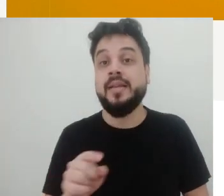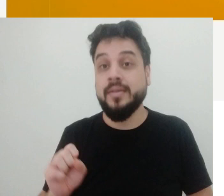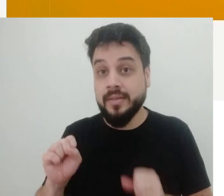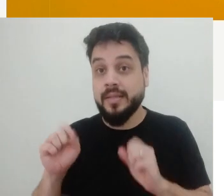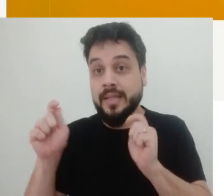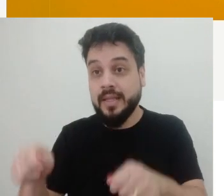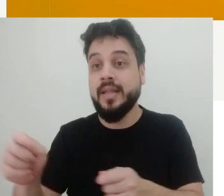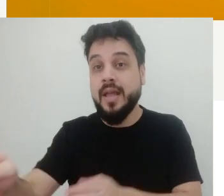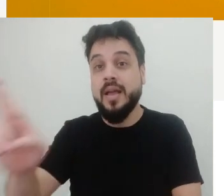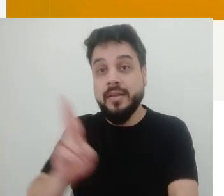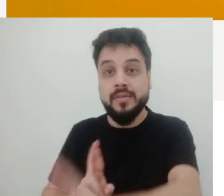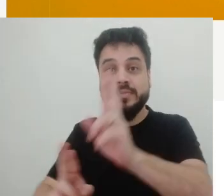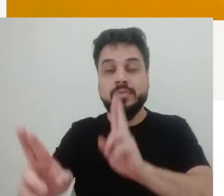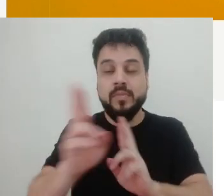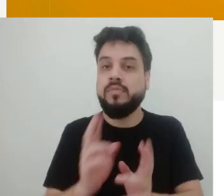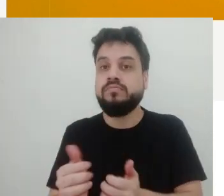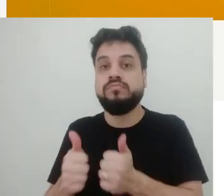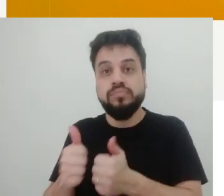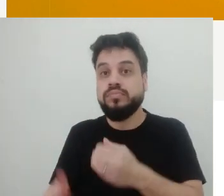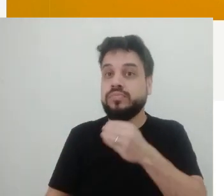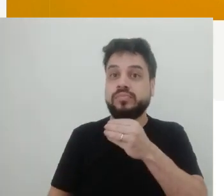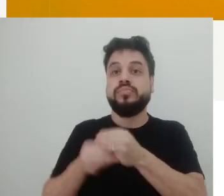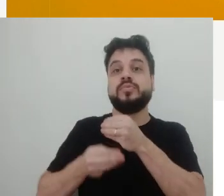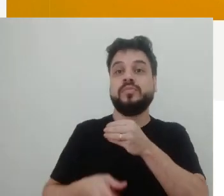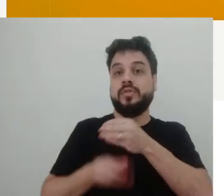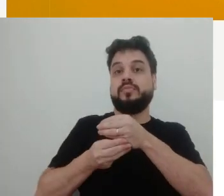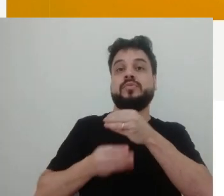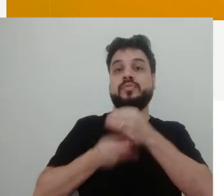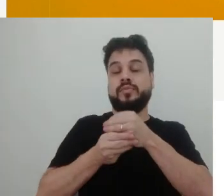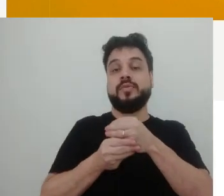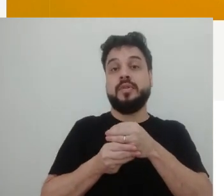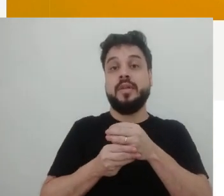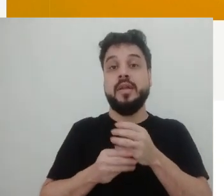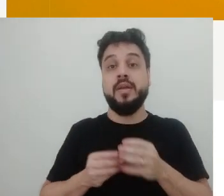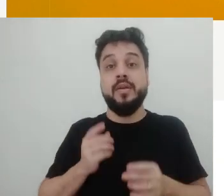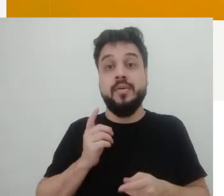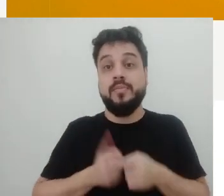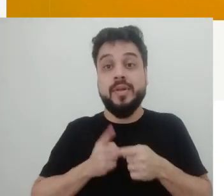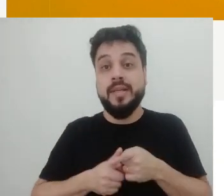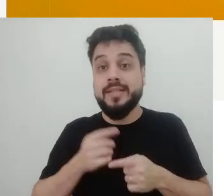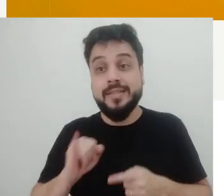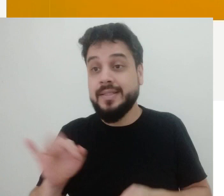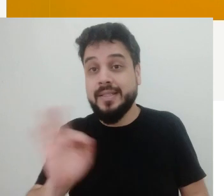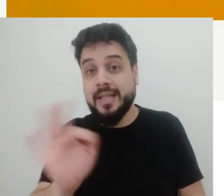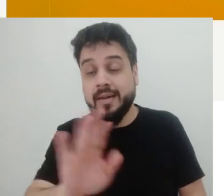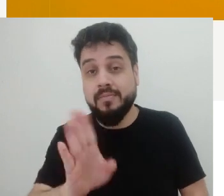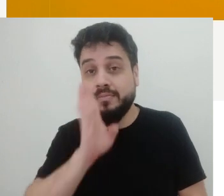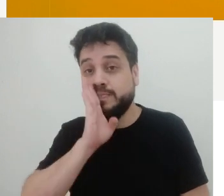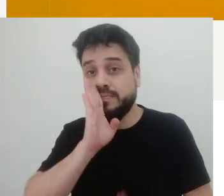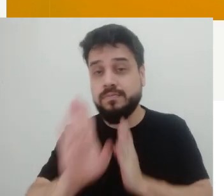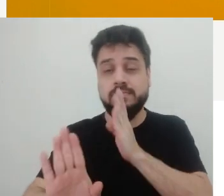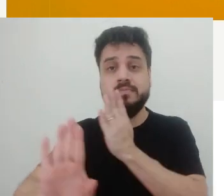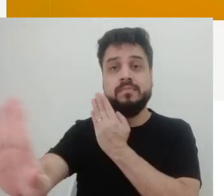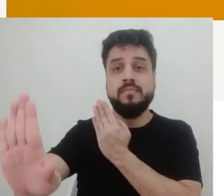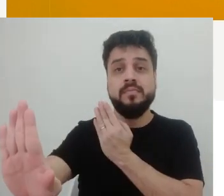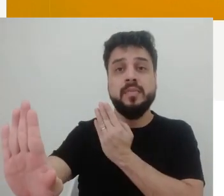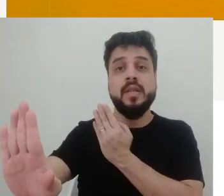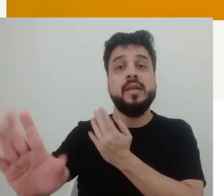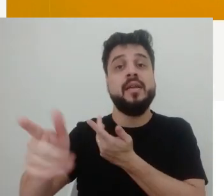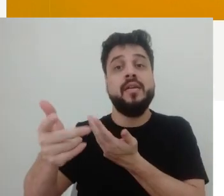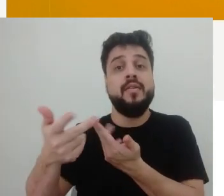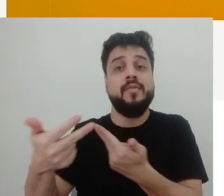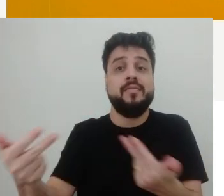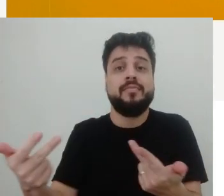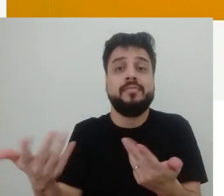maestros que señalo. Pero después entré al pensamiento indígena y afrodescendiente, y por tanto debí